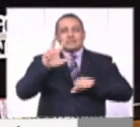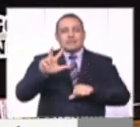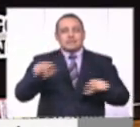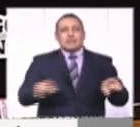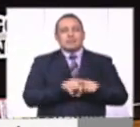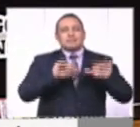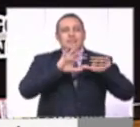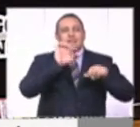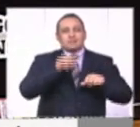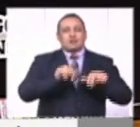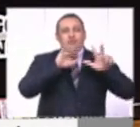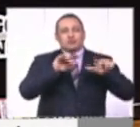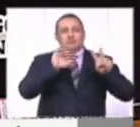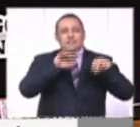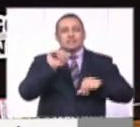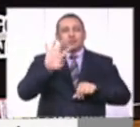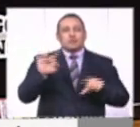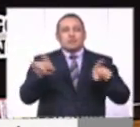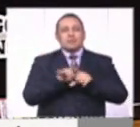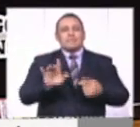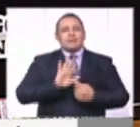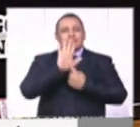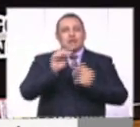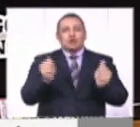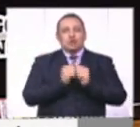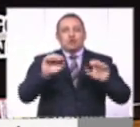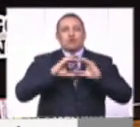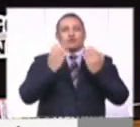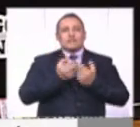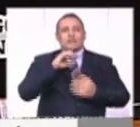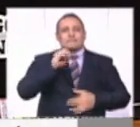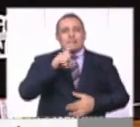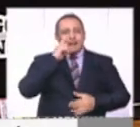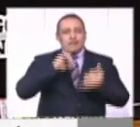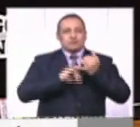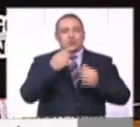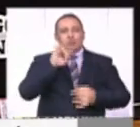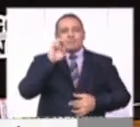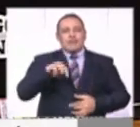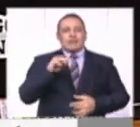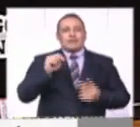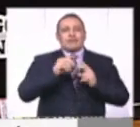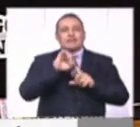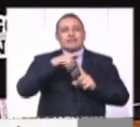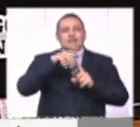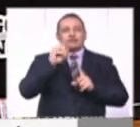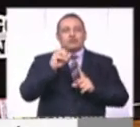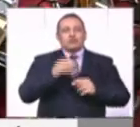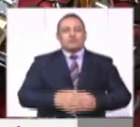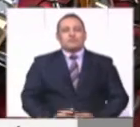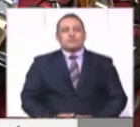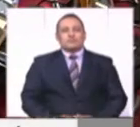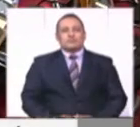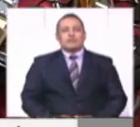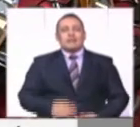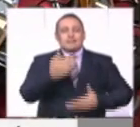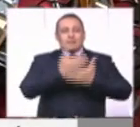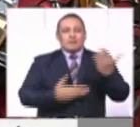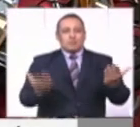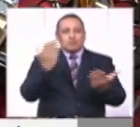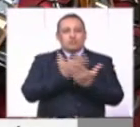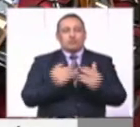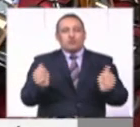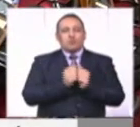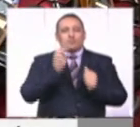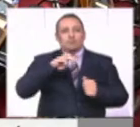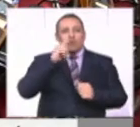y 10874 presentado por los congresistas palacios hamán y quito simiento texto sustitutorio de